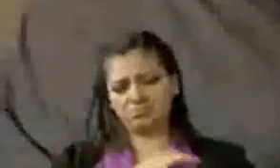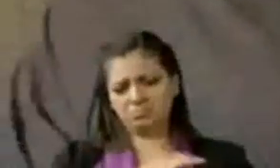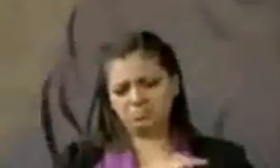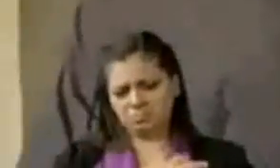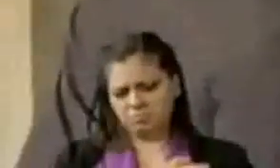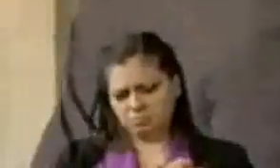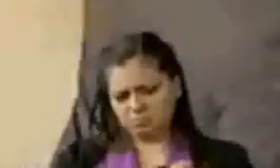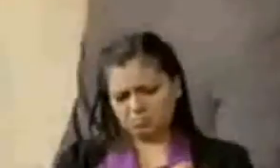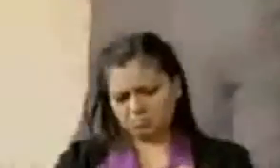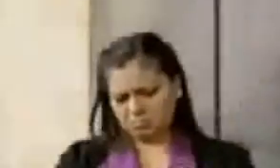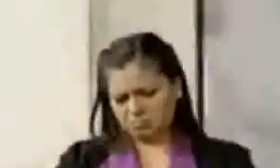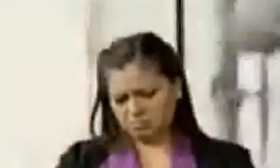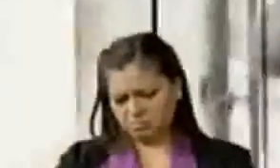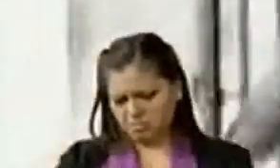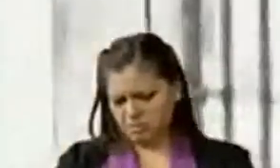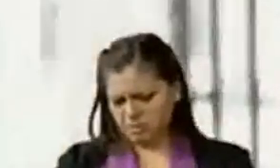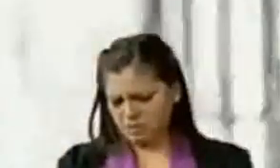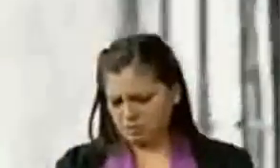sufrimiento, el dolor.